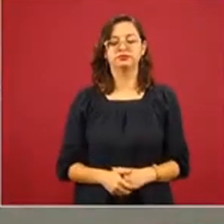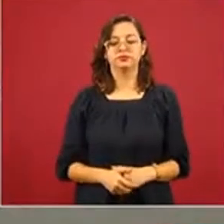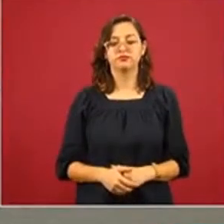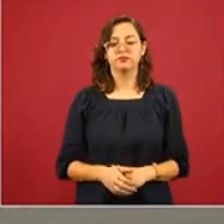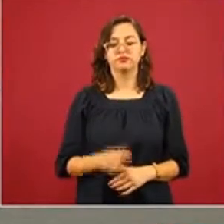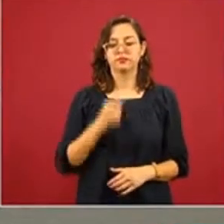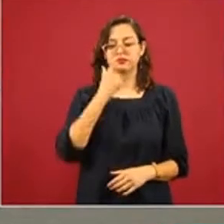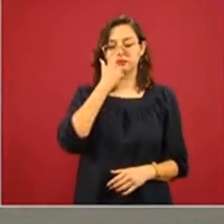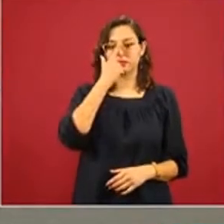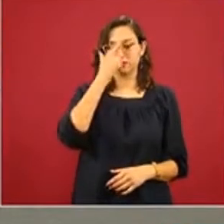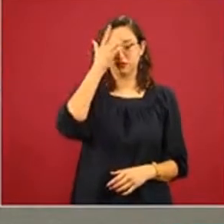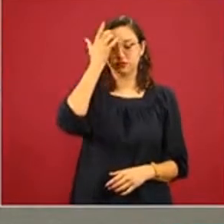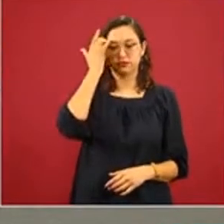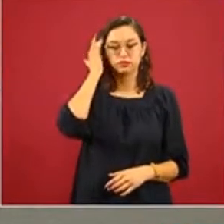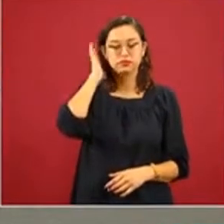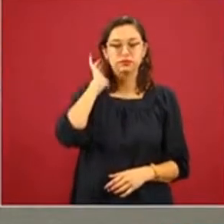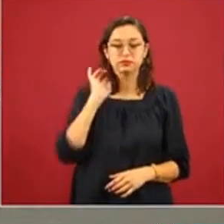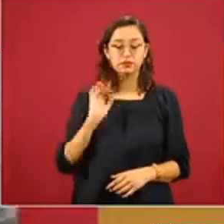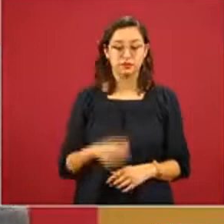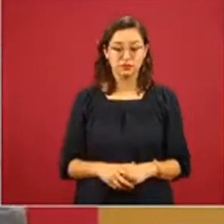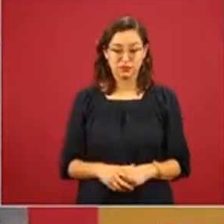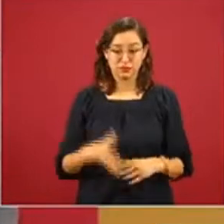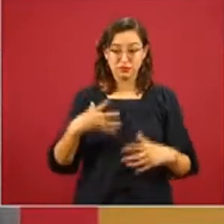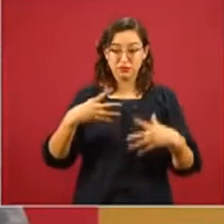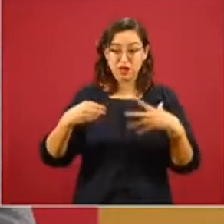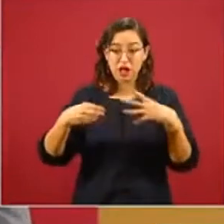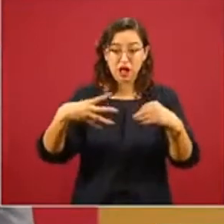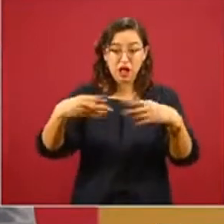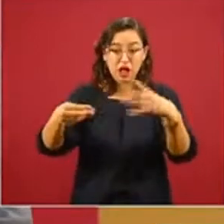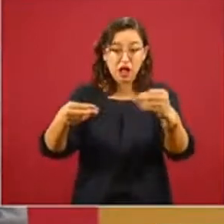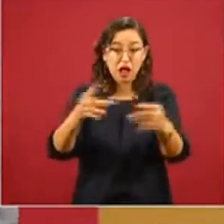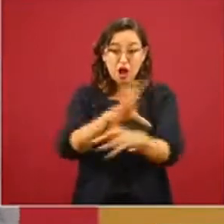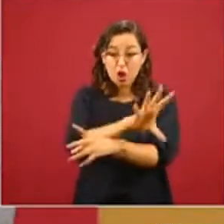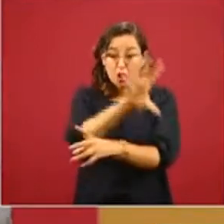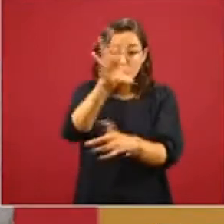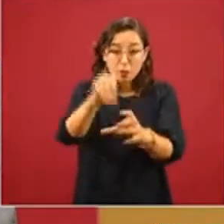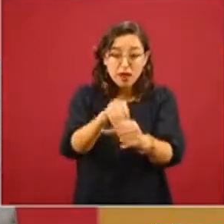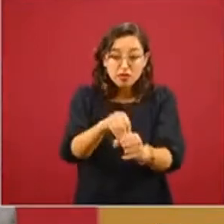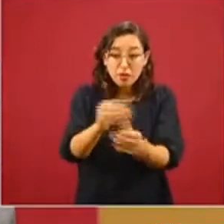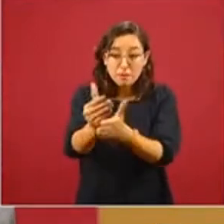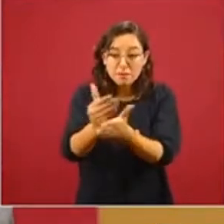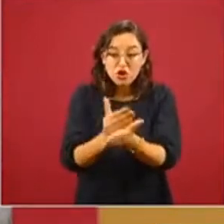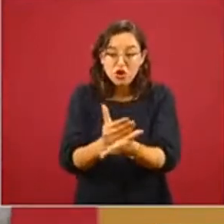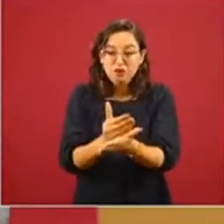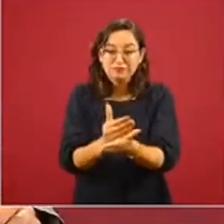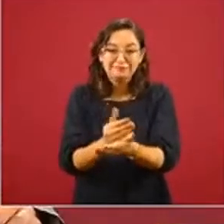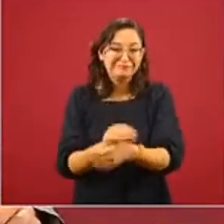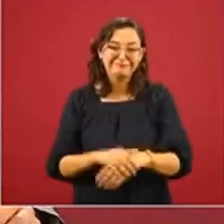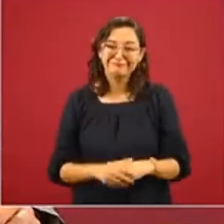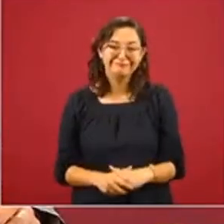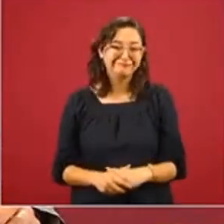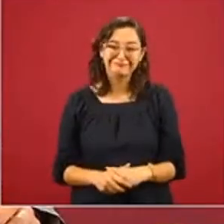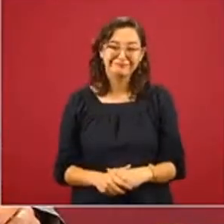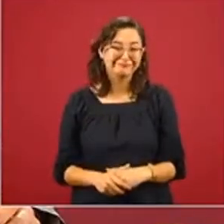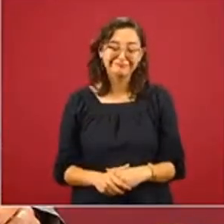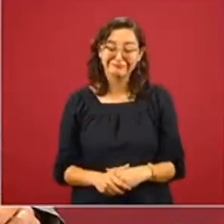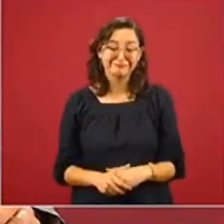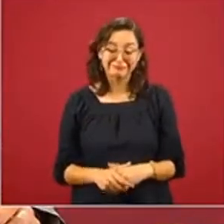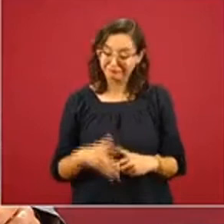¿Se puede lograr que la cantidad absoluta de contagios que enfrentaremos sea menor? Desafortunadamente